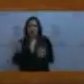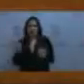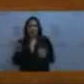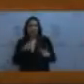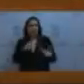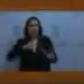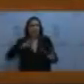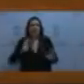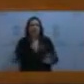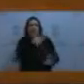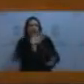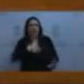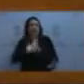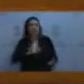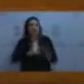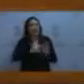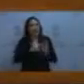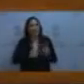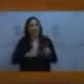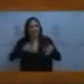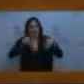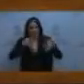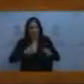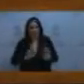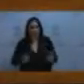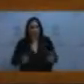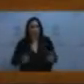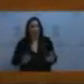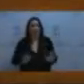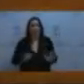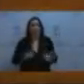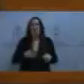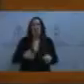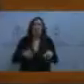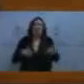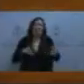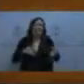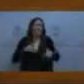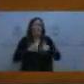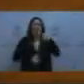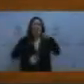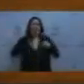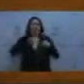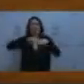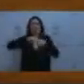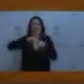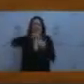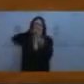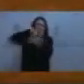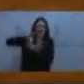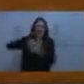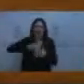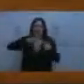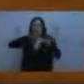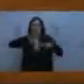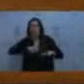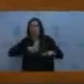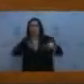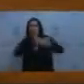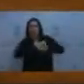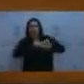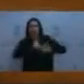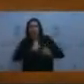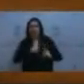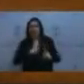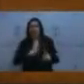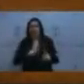cambiarlo, sí o sí, y sin concursos de estos de participación ciudadana y de estas cosas que llevan 8 meses, y son